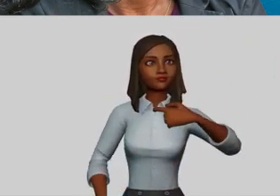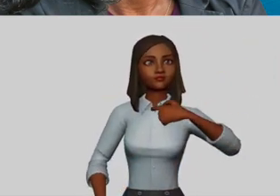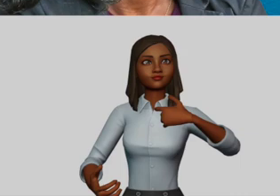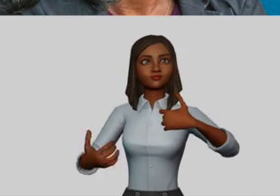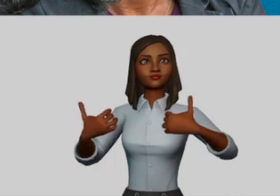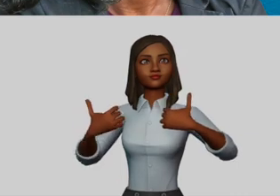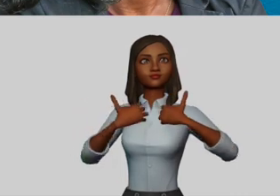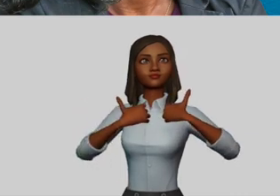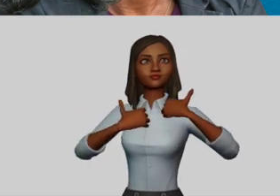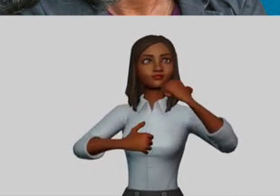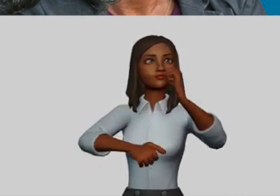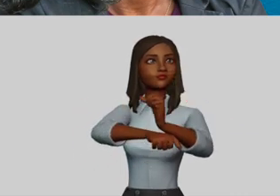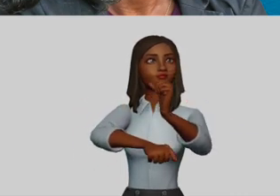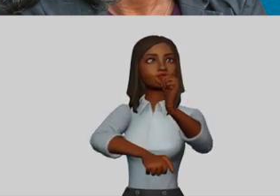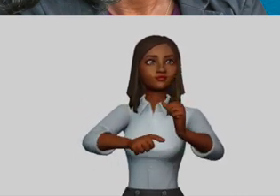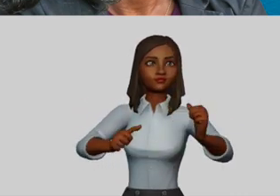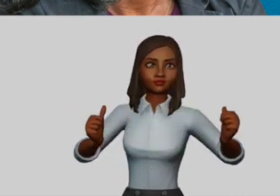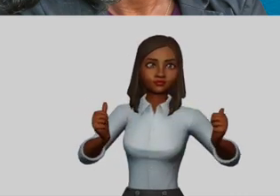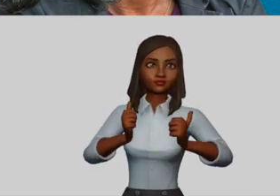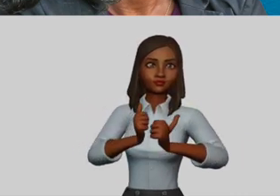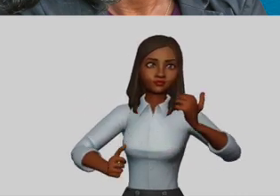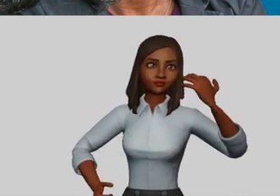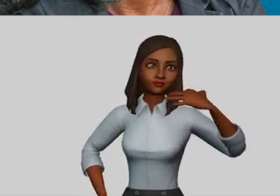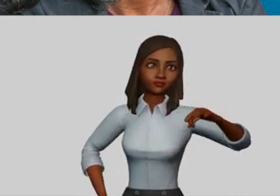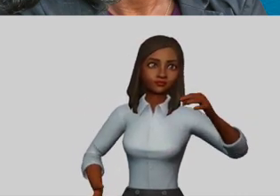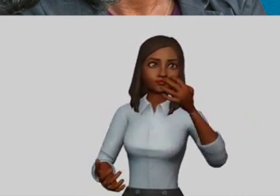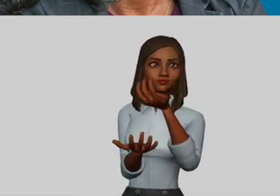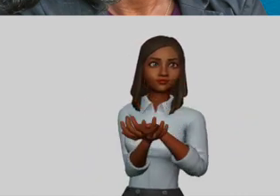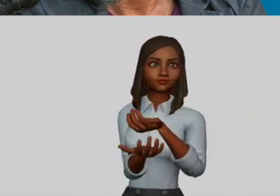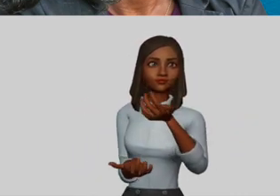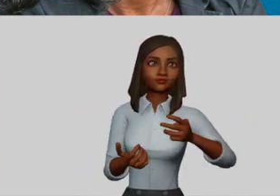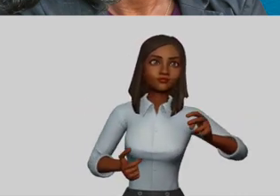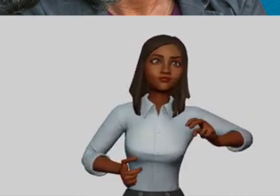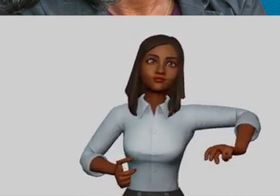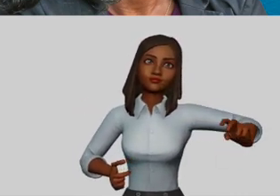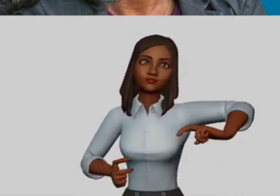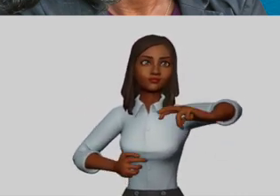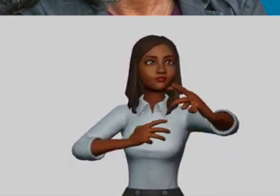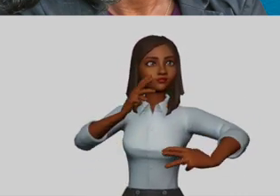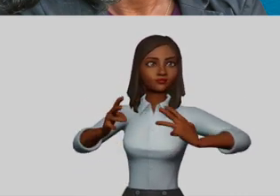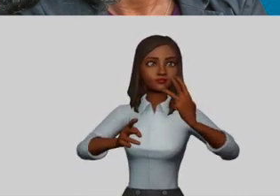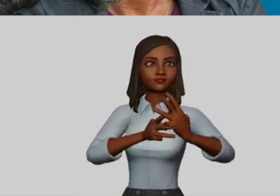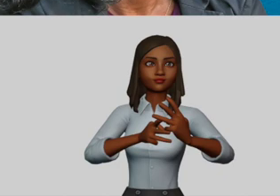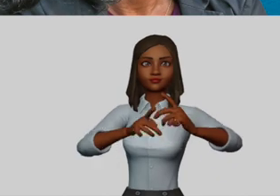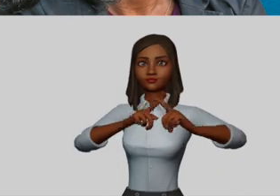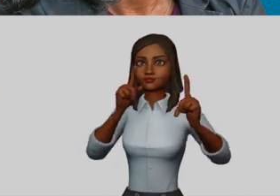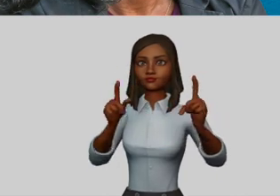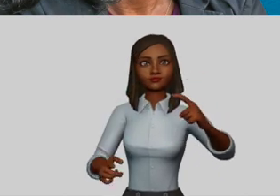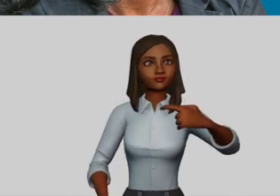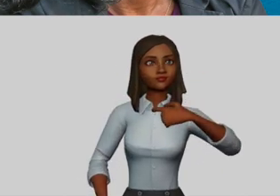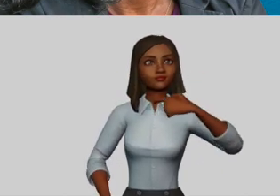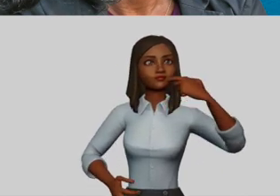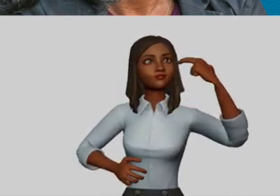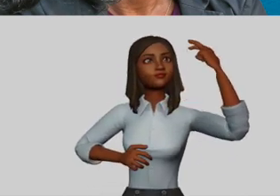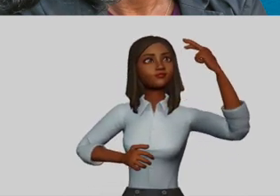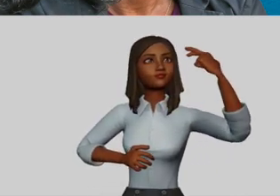Y yo sé que lo estamos haciendo de manera buena, pero digo que no hay causa buena si no hay dinero.